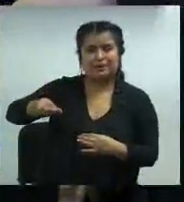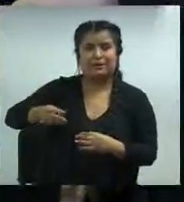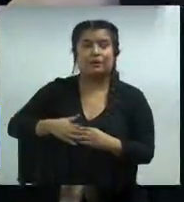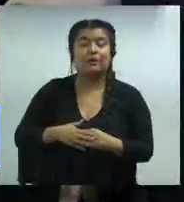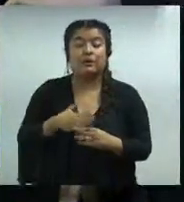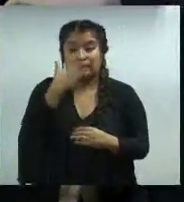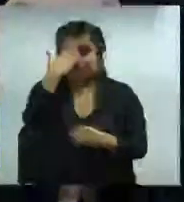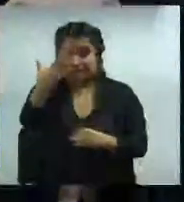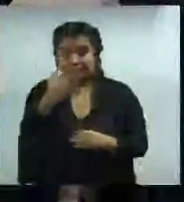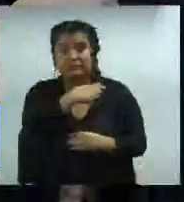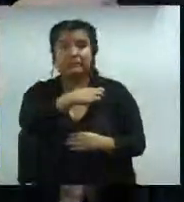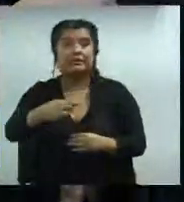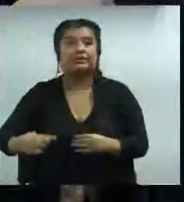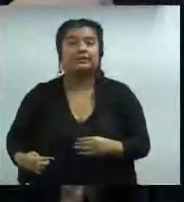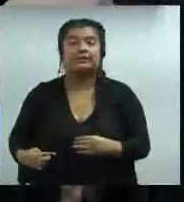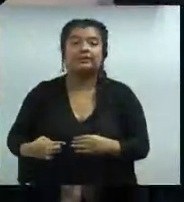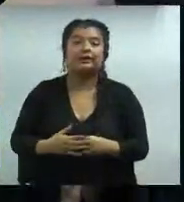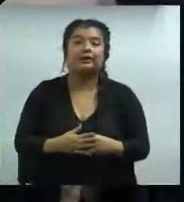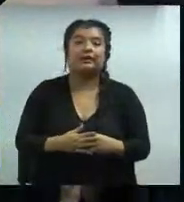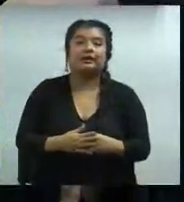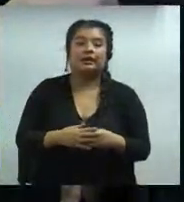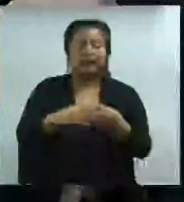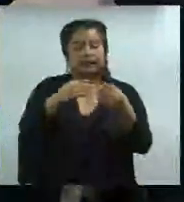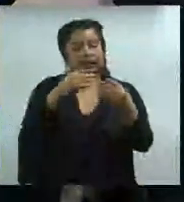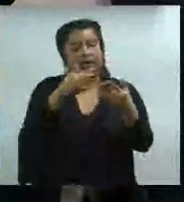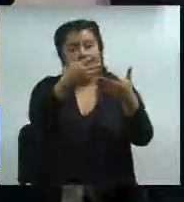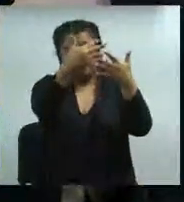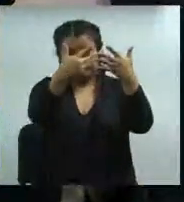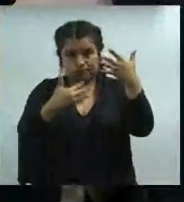Gracias, presidente. Pues en puntos varios,